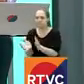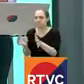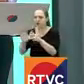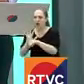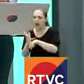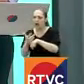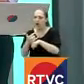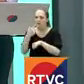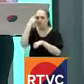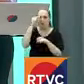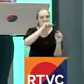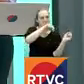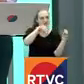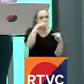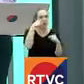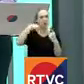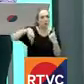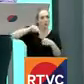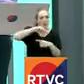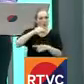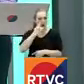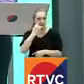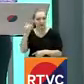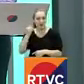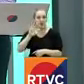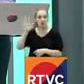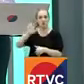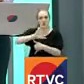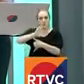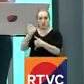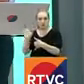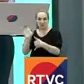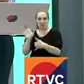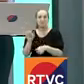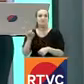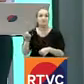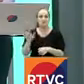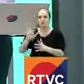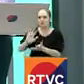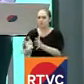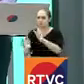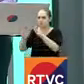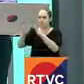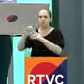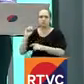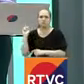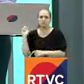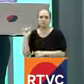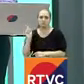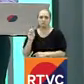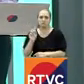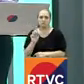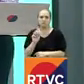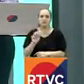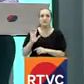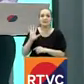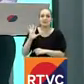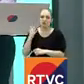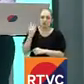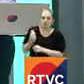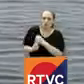de la costa norte. Y gracias a sus esculturas se mantiene la tradición que lleva más de 5